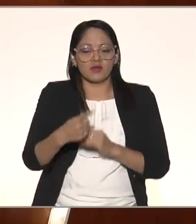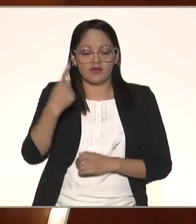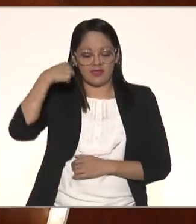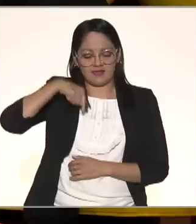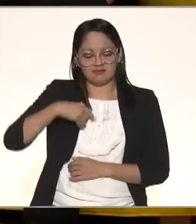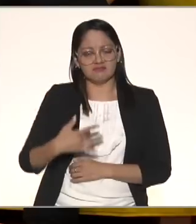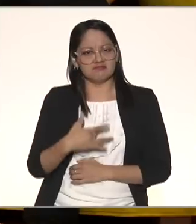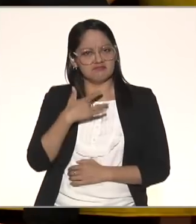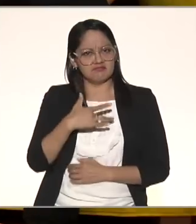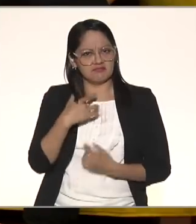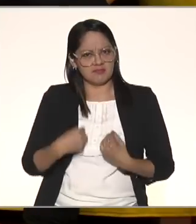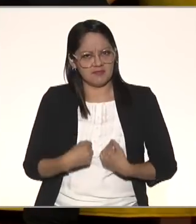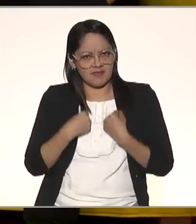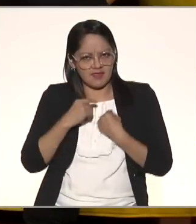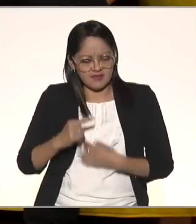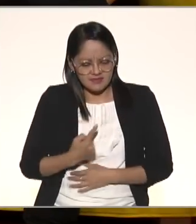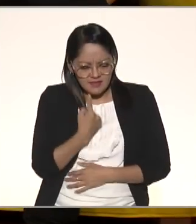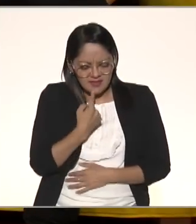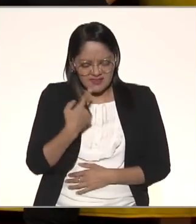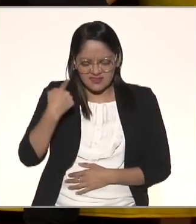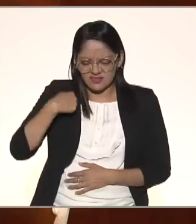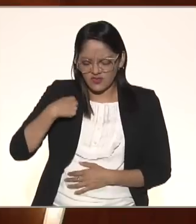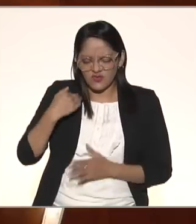ser que genera vacíos.